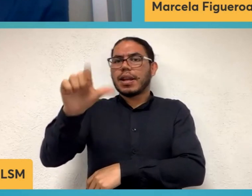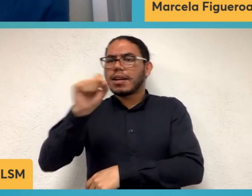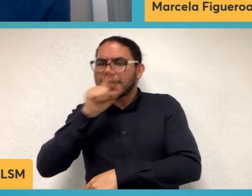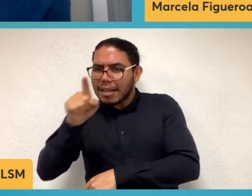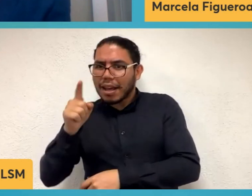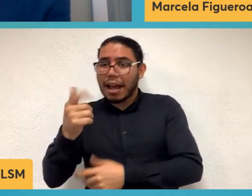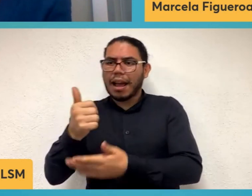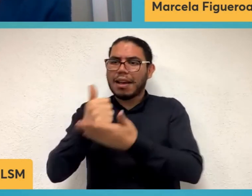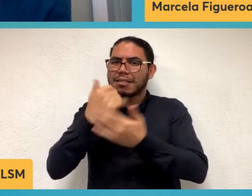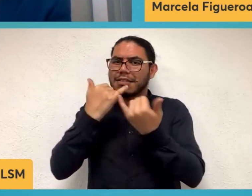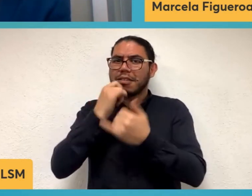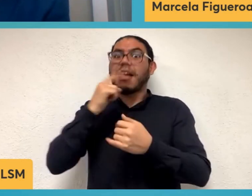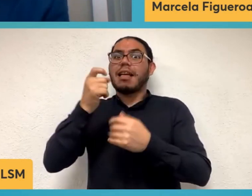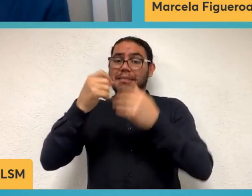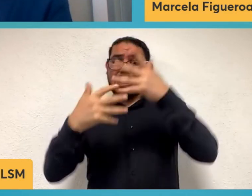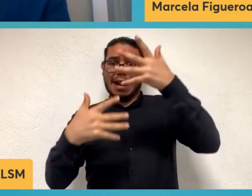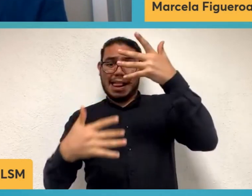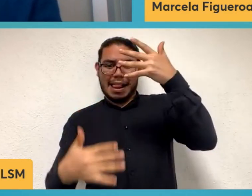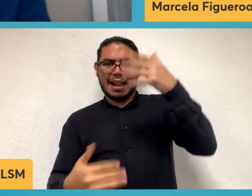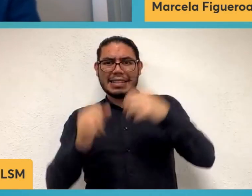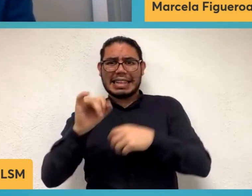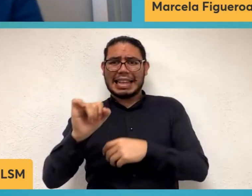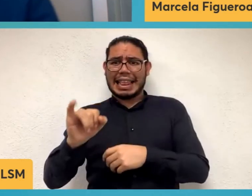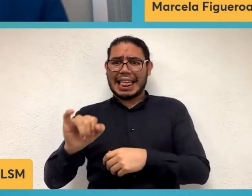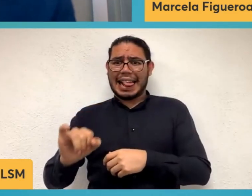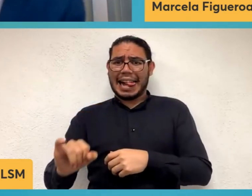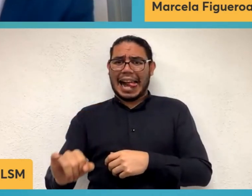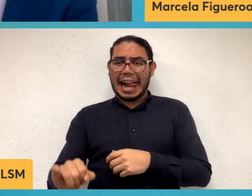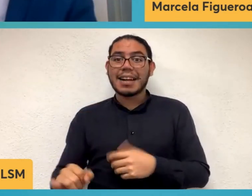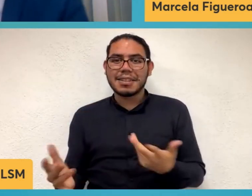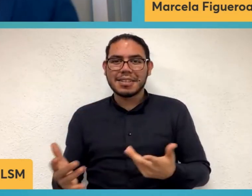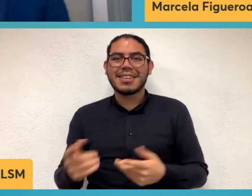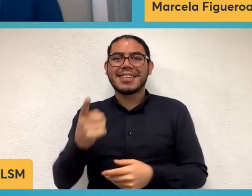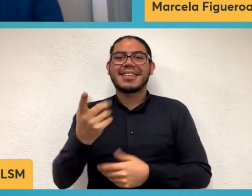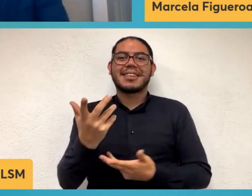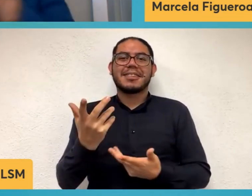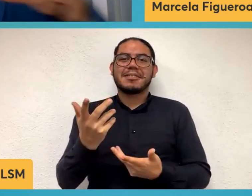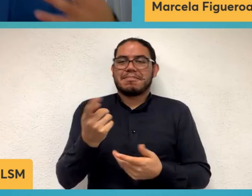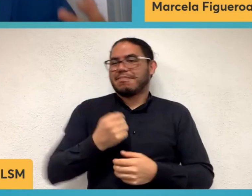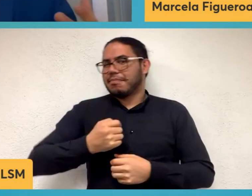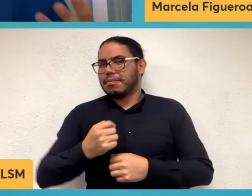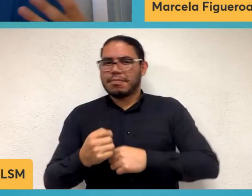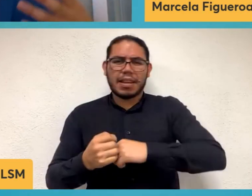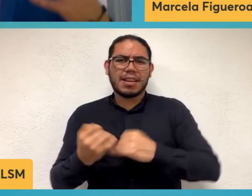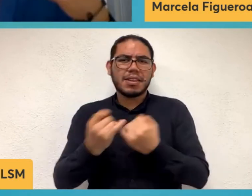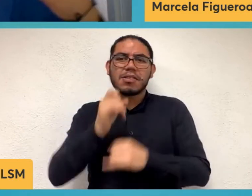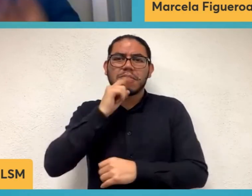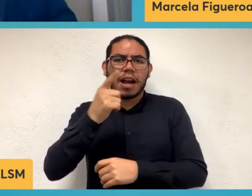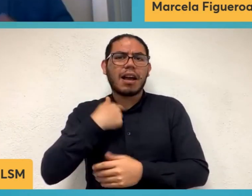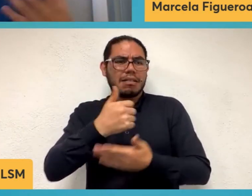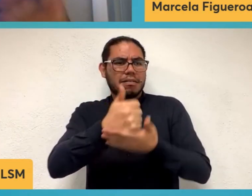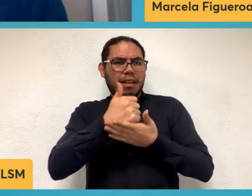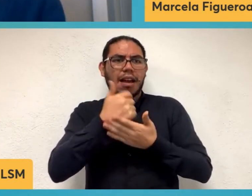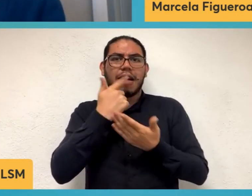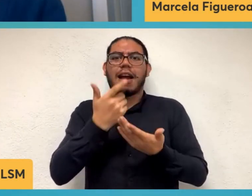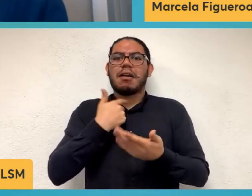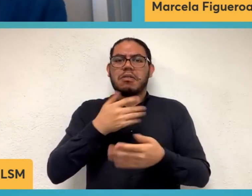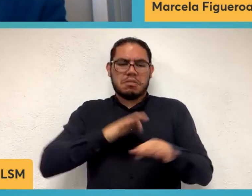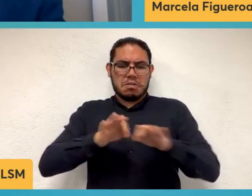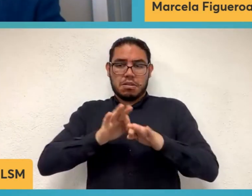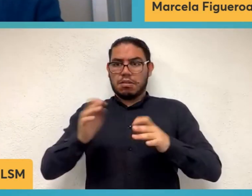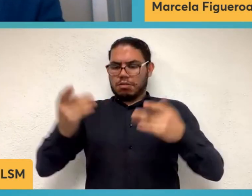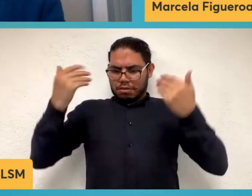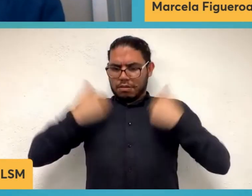el chat empezó, sí, que existen justamente este tema de palancas y de que si mi trabajo habla por mí, igual empezaron